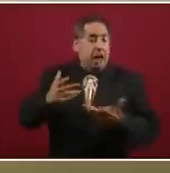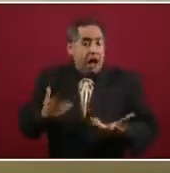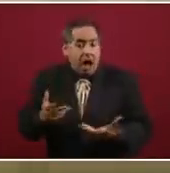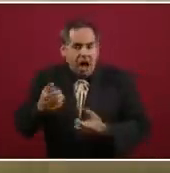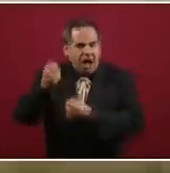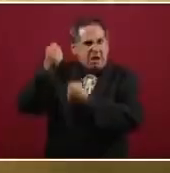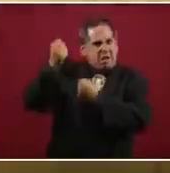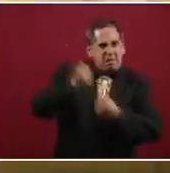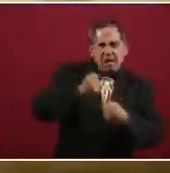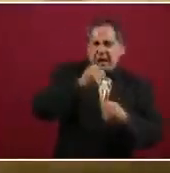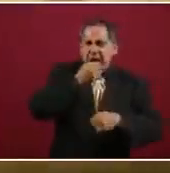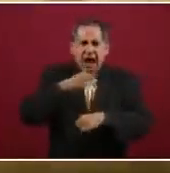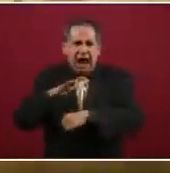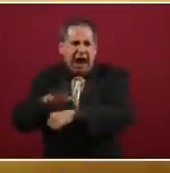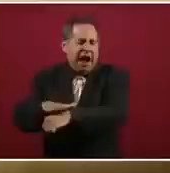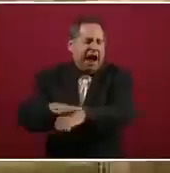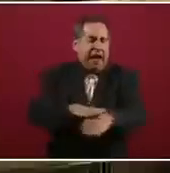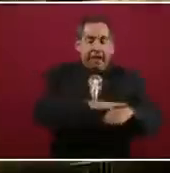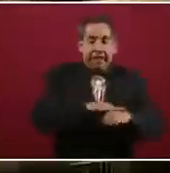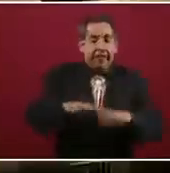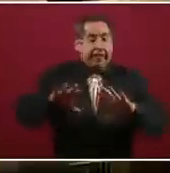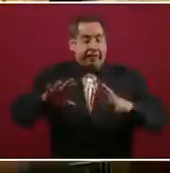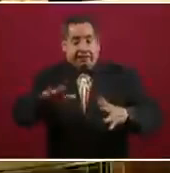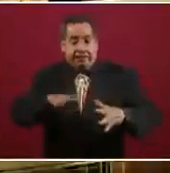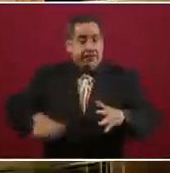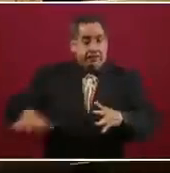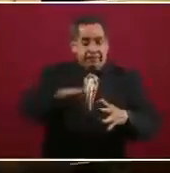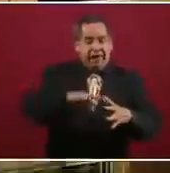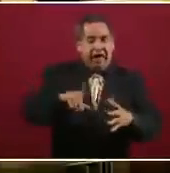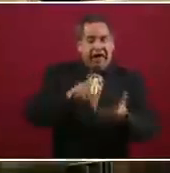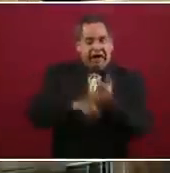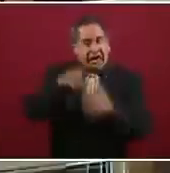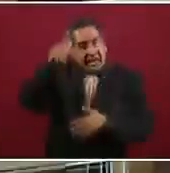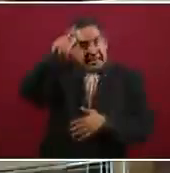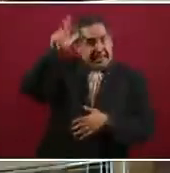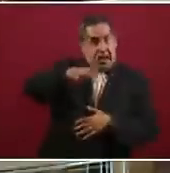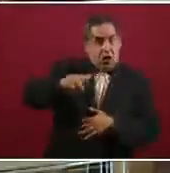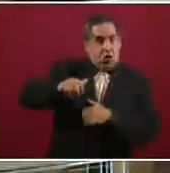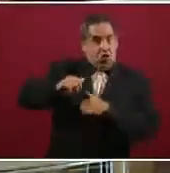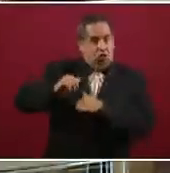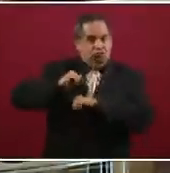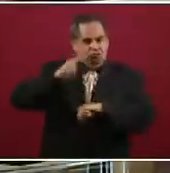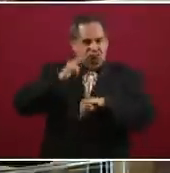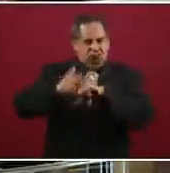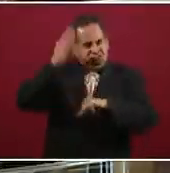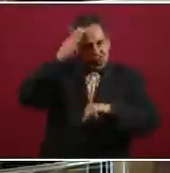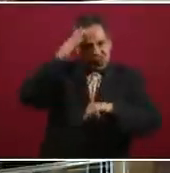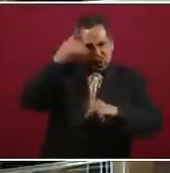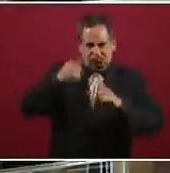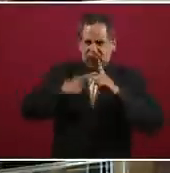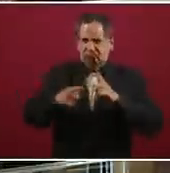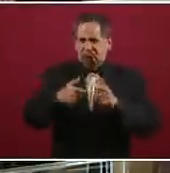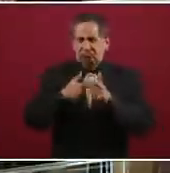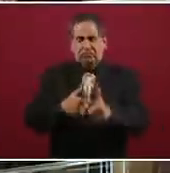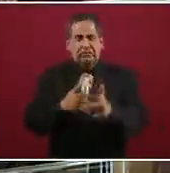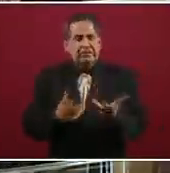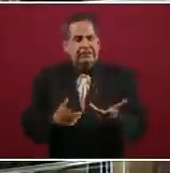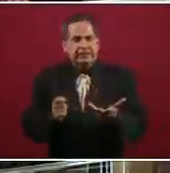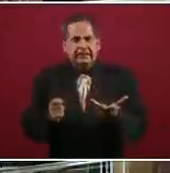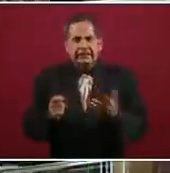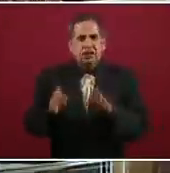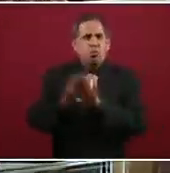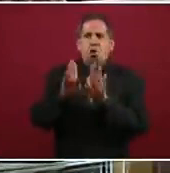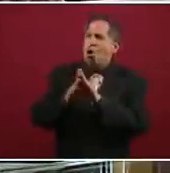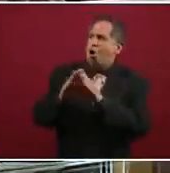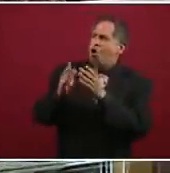Hidalgo, de manera práctica, la cabeza del movimiento, esta idea de revolución